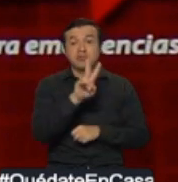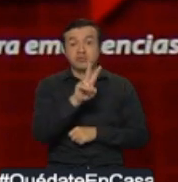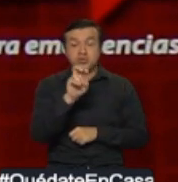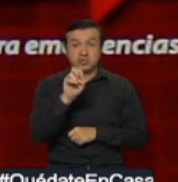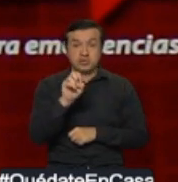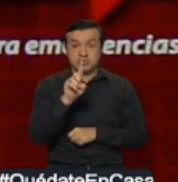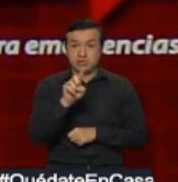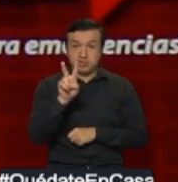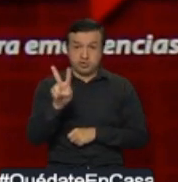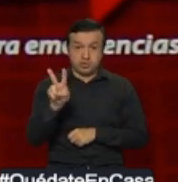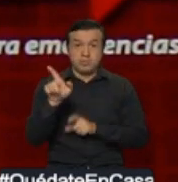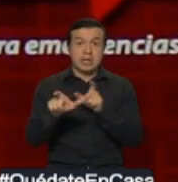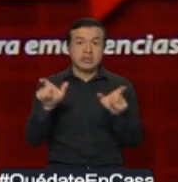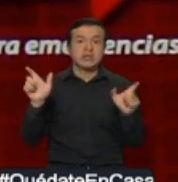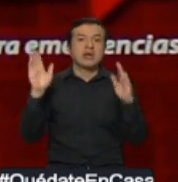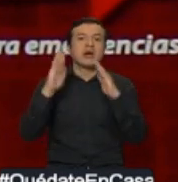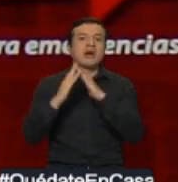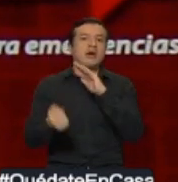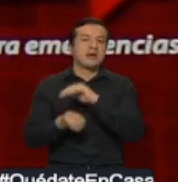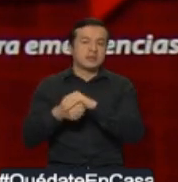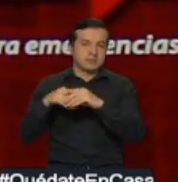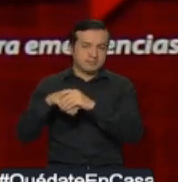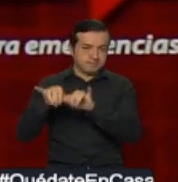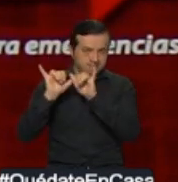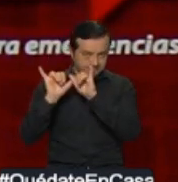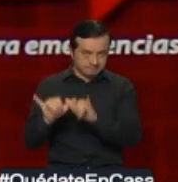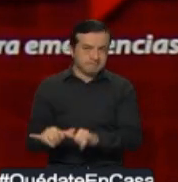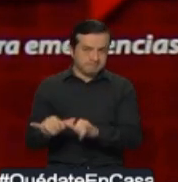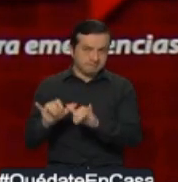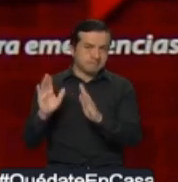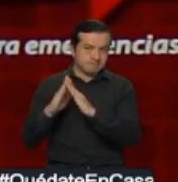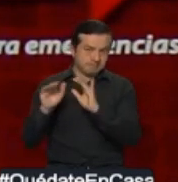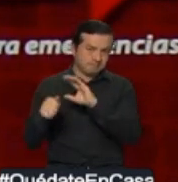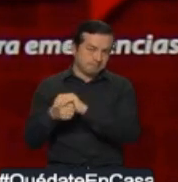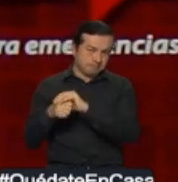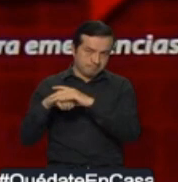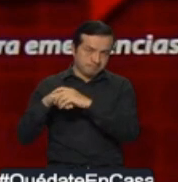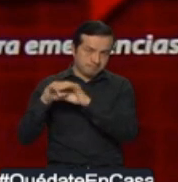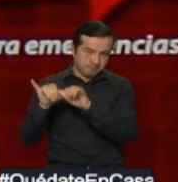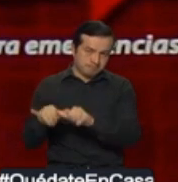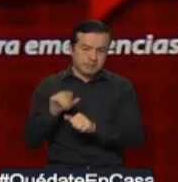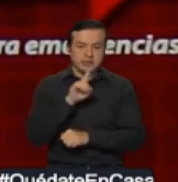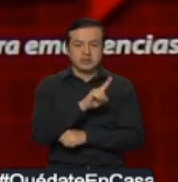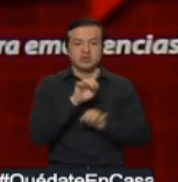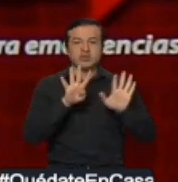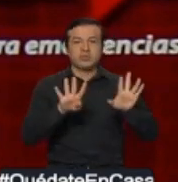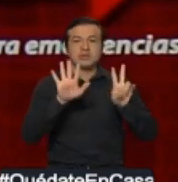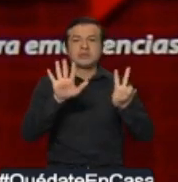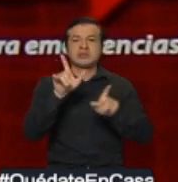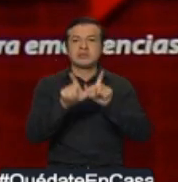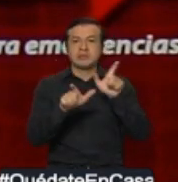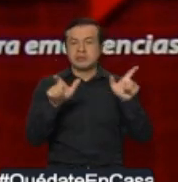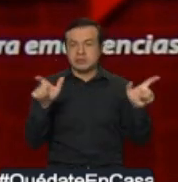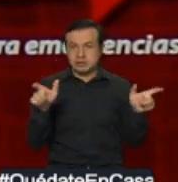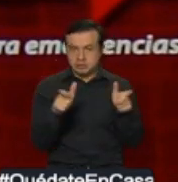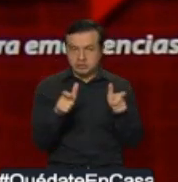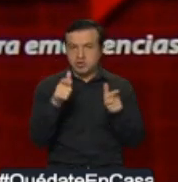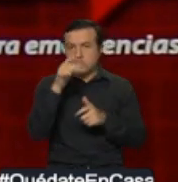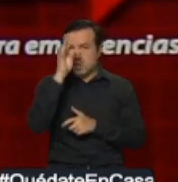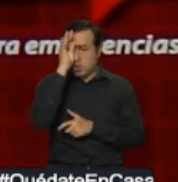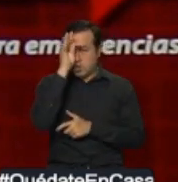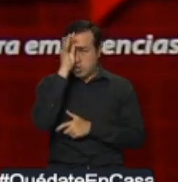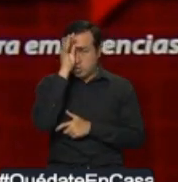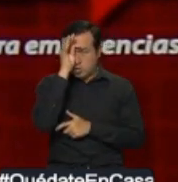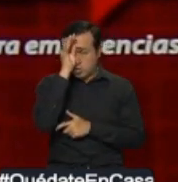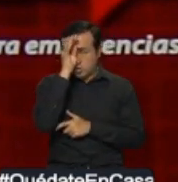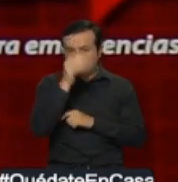6,212 personas se encuentran realizando aislamiento domiciliario. 197 personas se encuentran hospitalizadas,